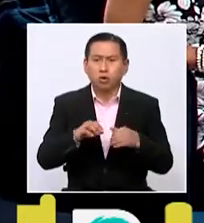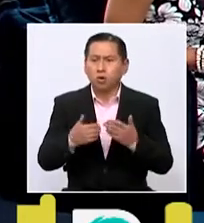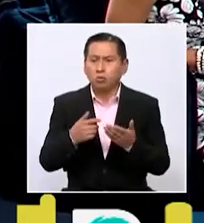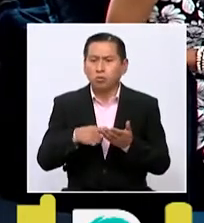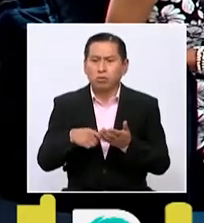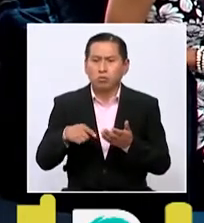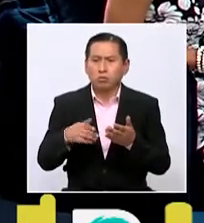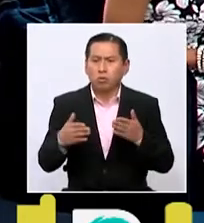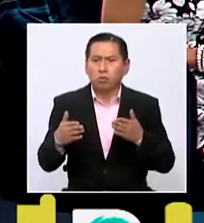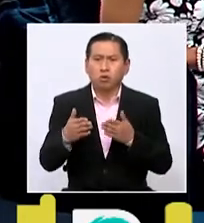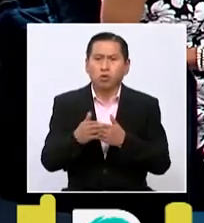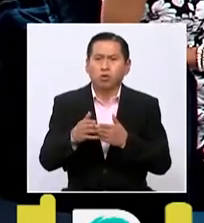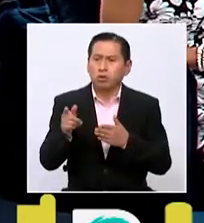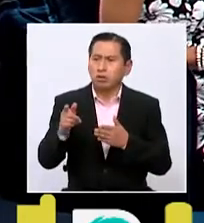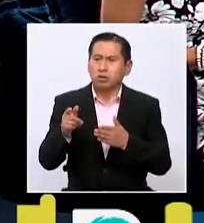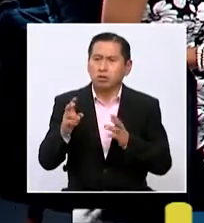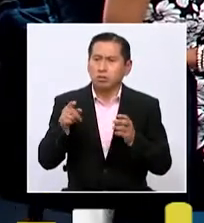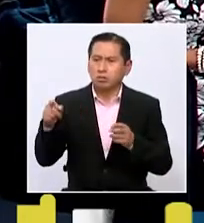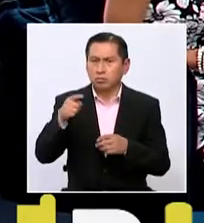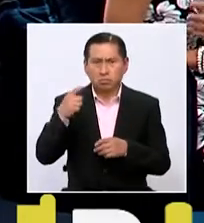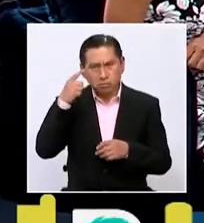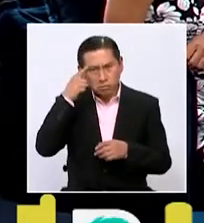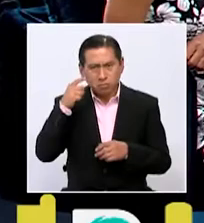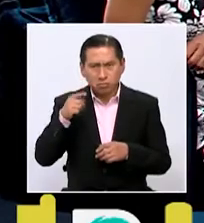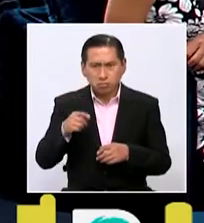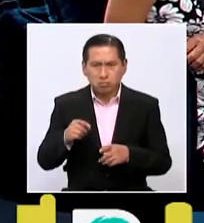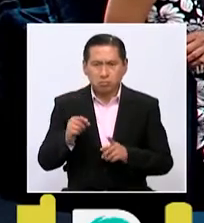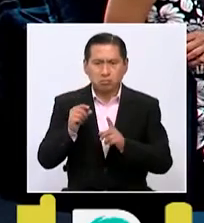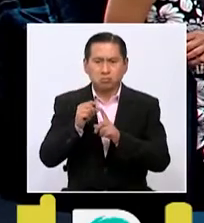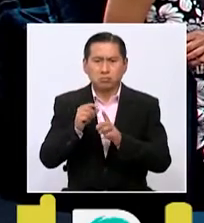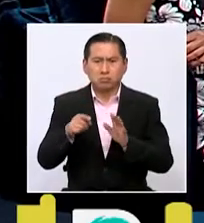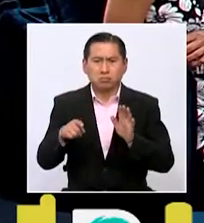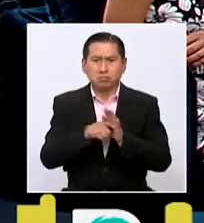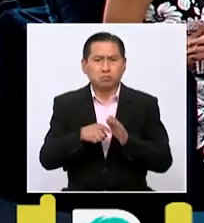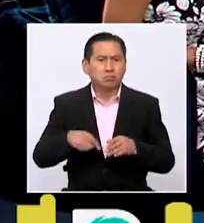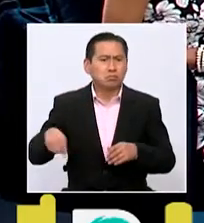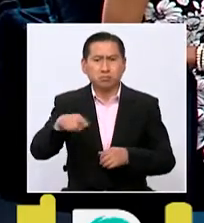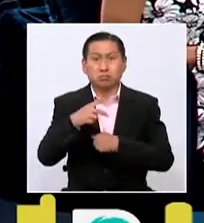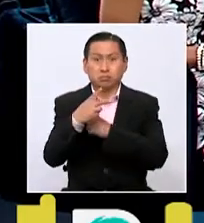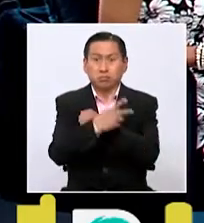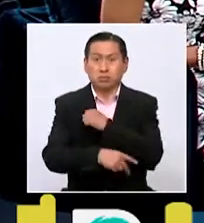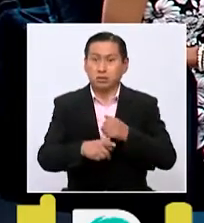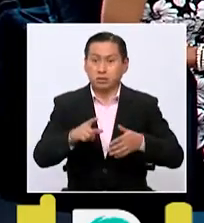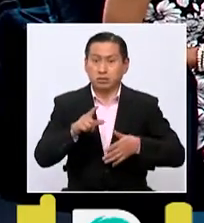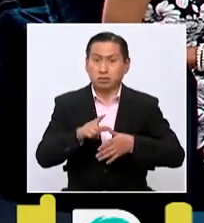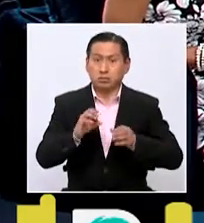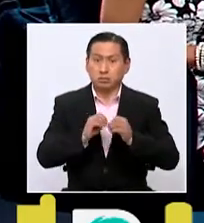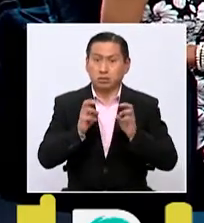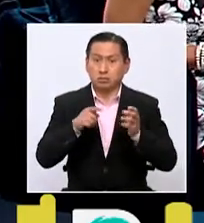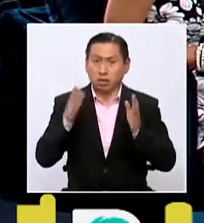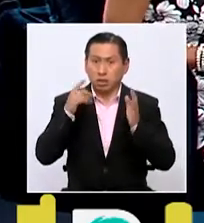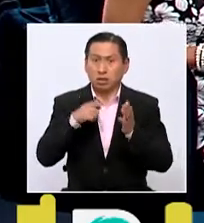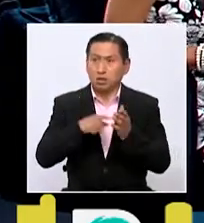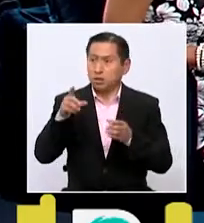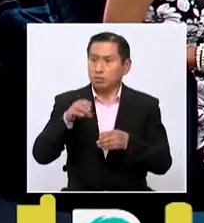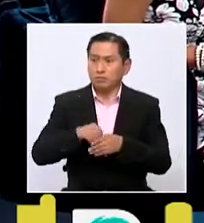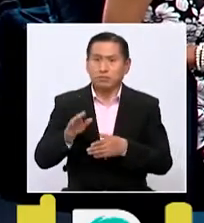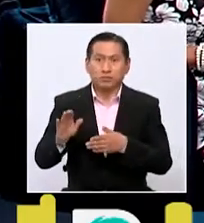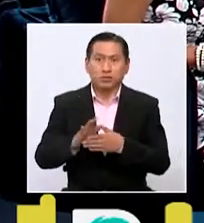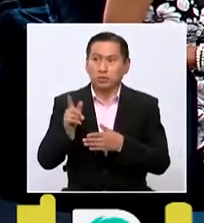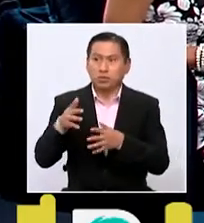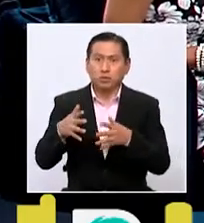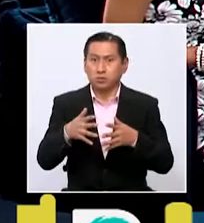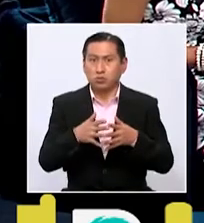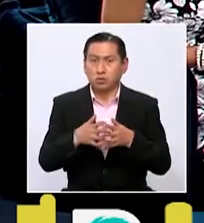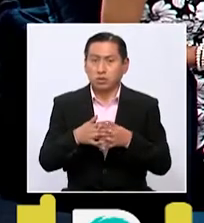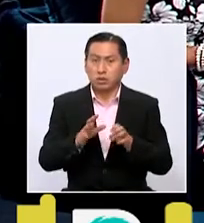va contra ese halo de estigmatización de los países latinoamericanos, que también es tomado en cuenta en el cine norteamericano, por